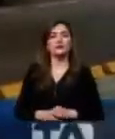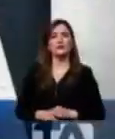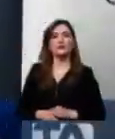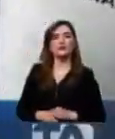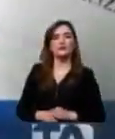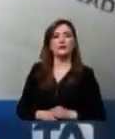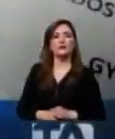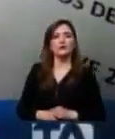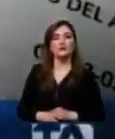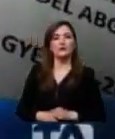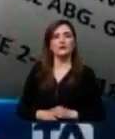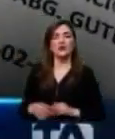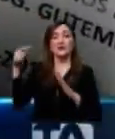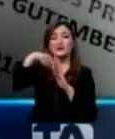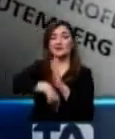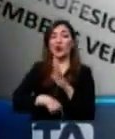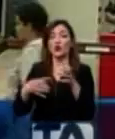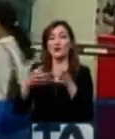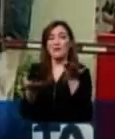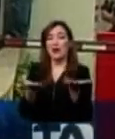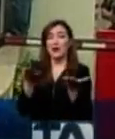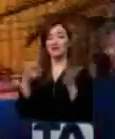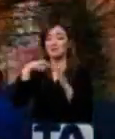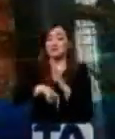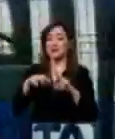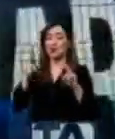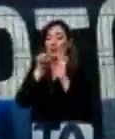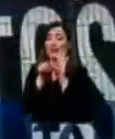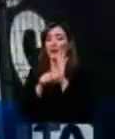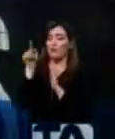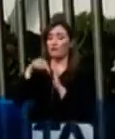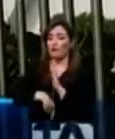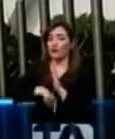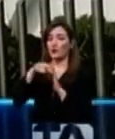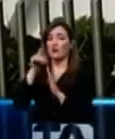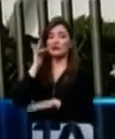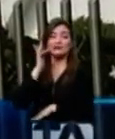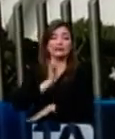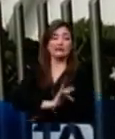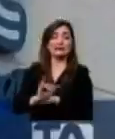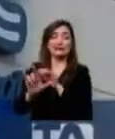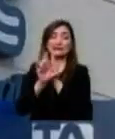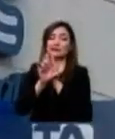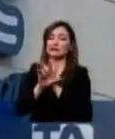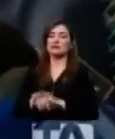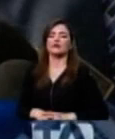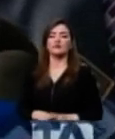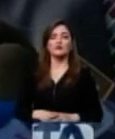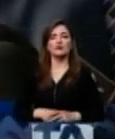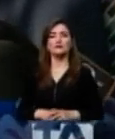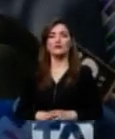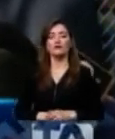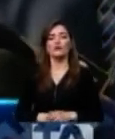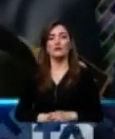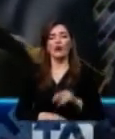que recientes informes de auditorías revelan hallazgos preocupantes sobre este manejo y algunas supuestas irregularidades hay